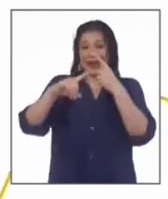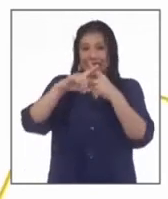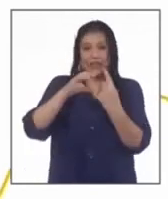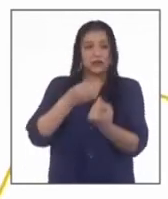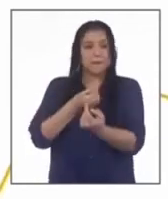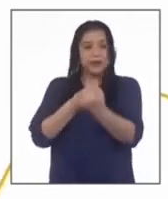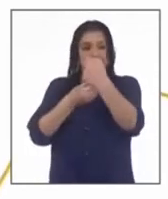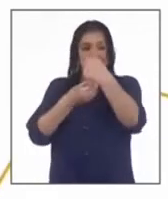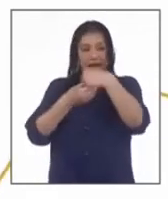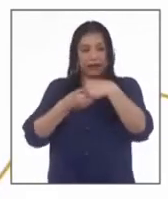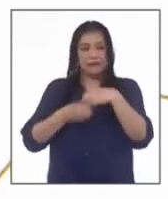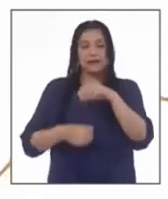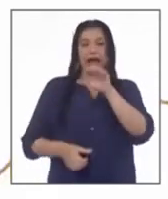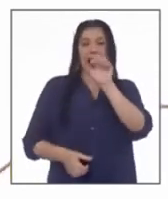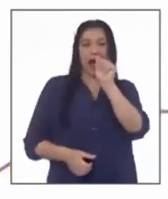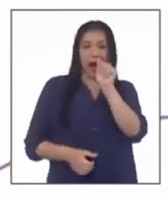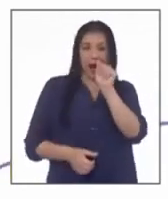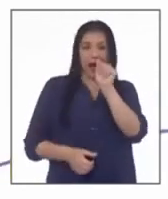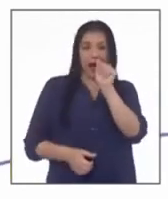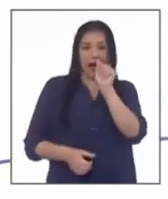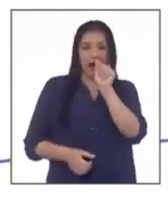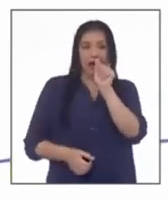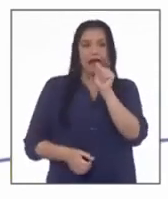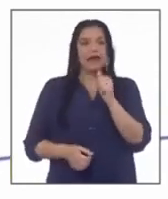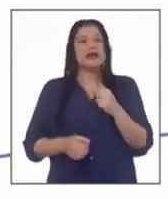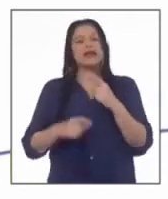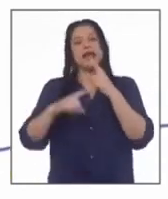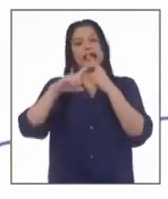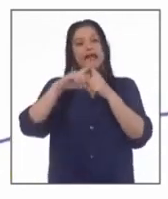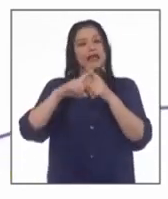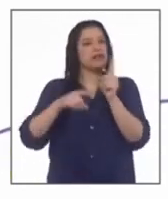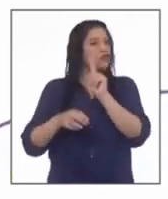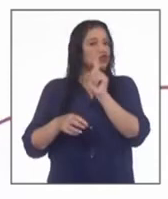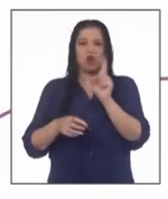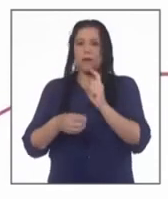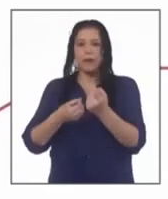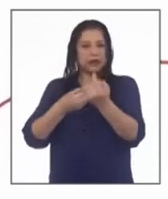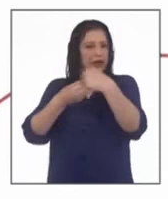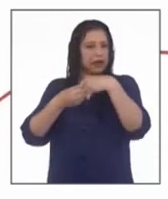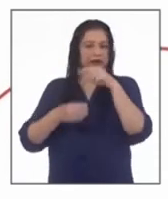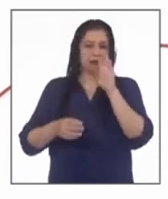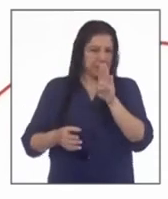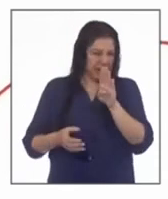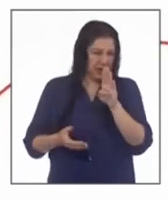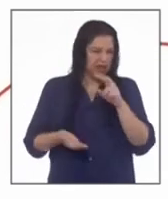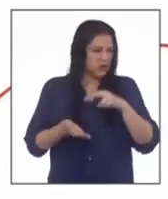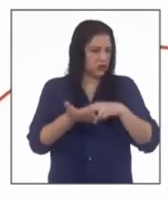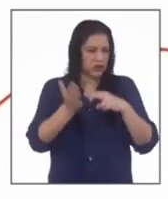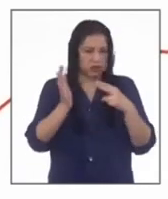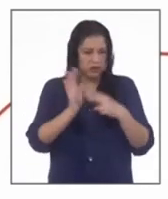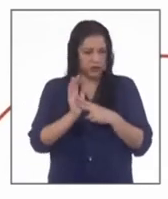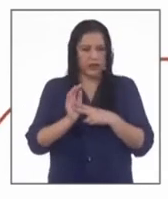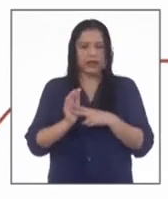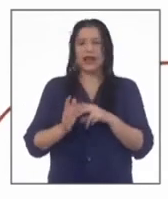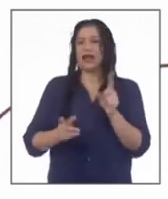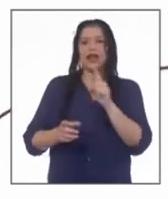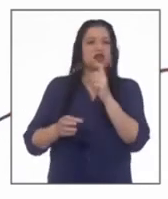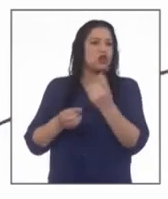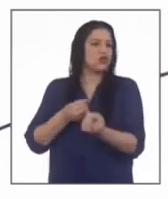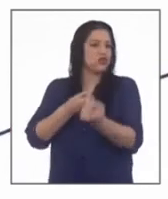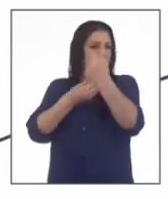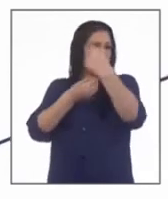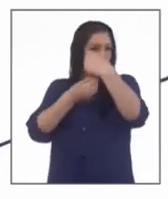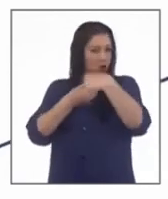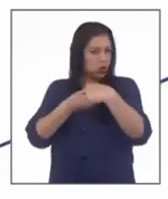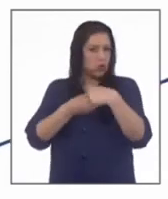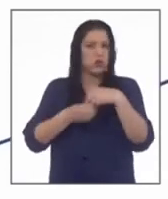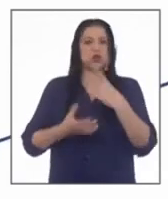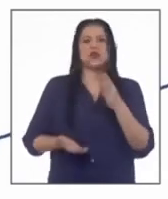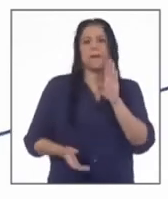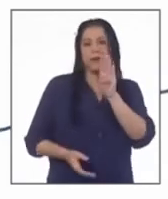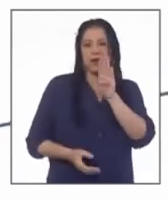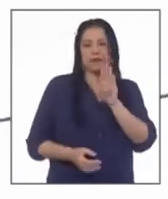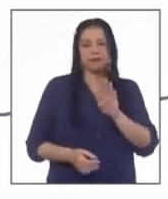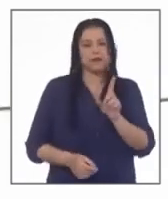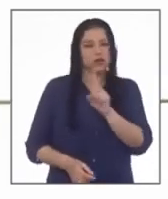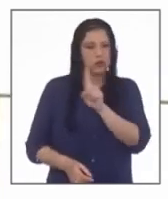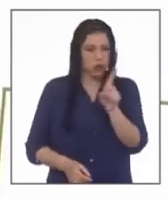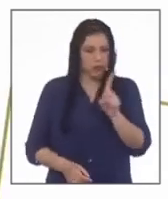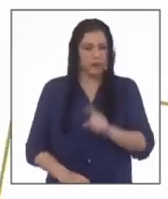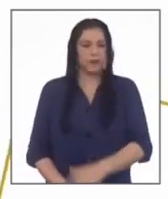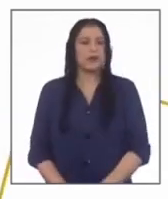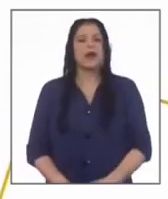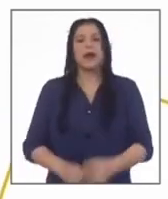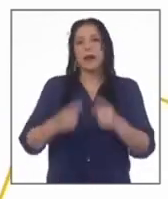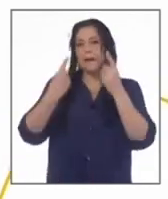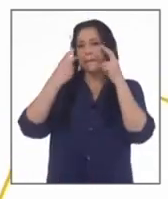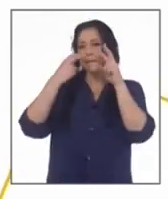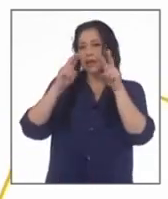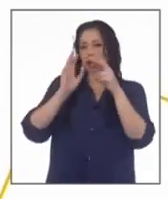X pertenece al intervalo A y X no pertenece al intervalo B, es decir, no se toman en cuenta los elementos del intervalo B.